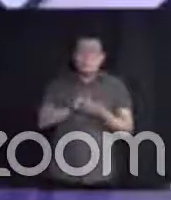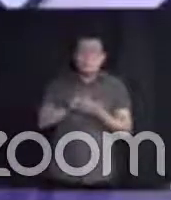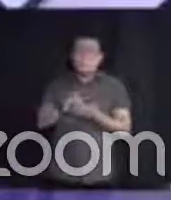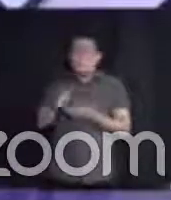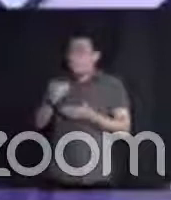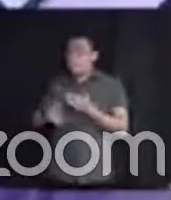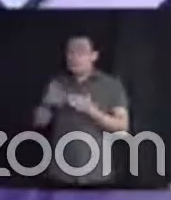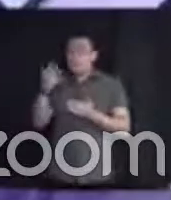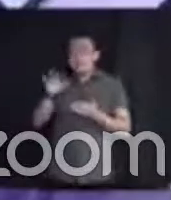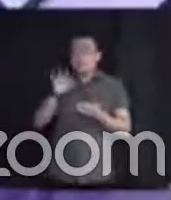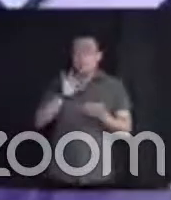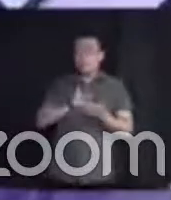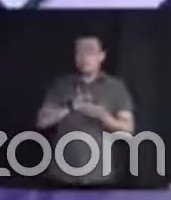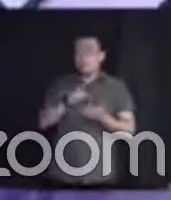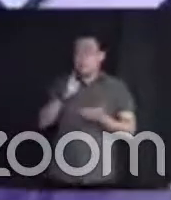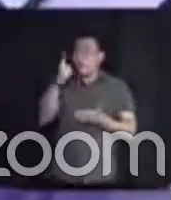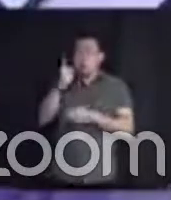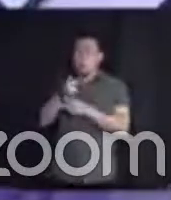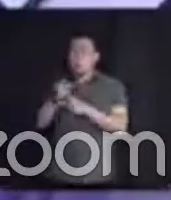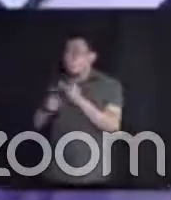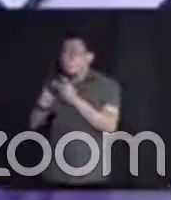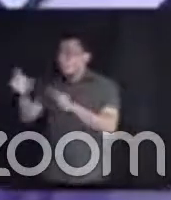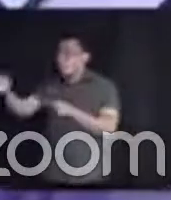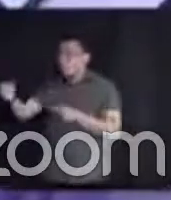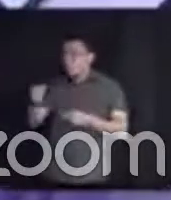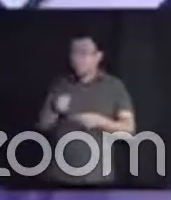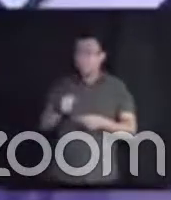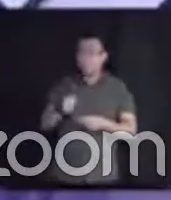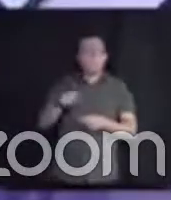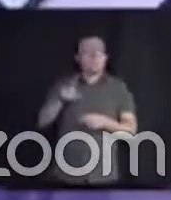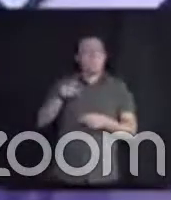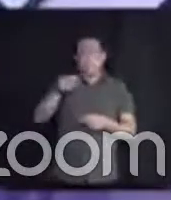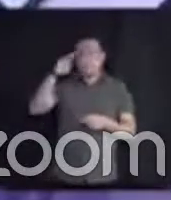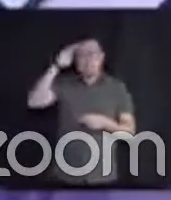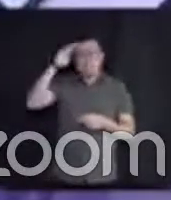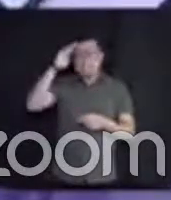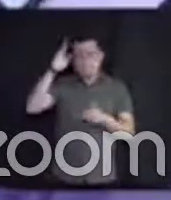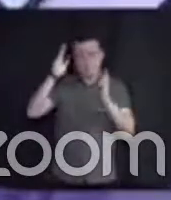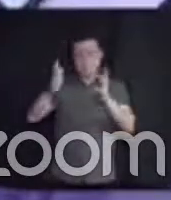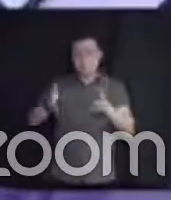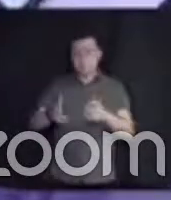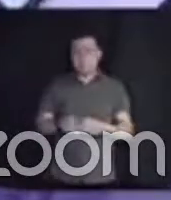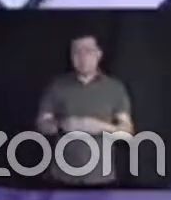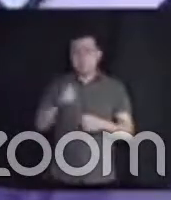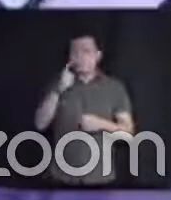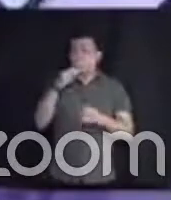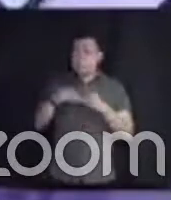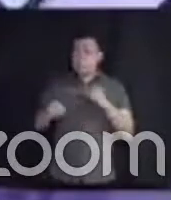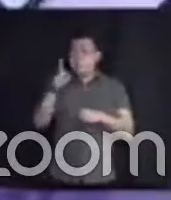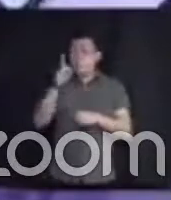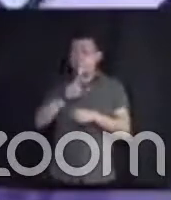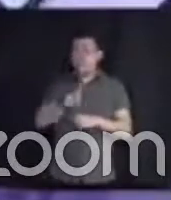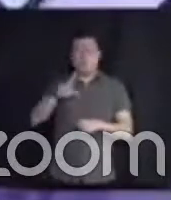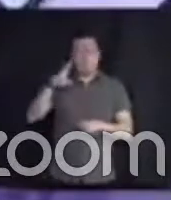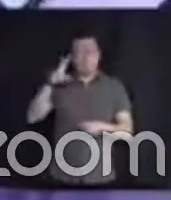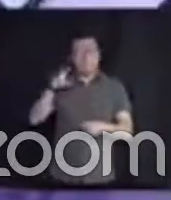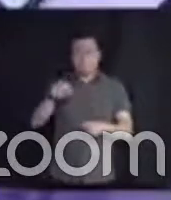10 puntos, voy y compro un producto nada más para llenar esos puntos. No, no piensen así, por favor, y menos el último